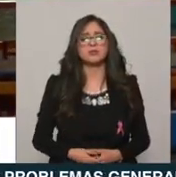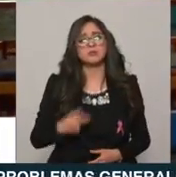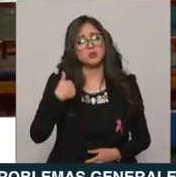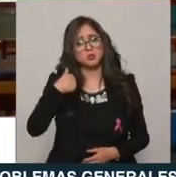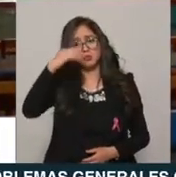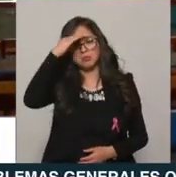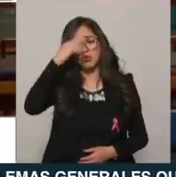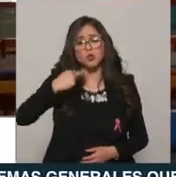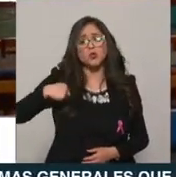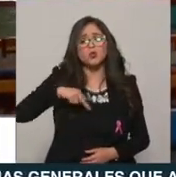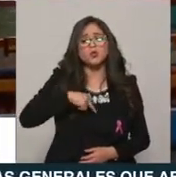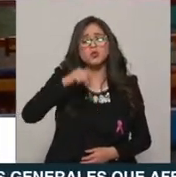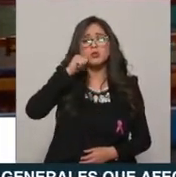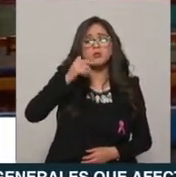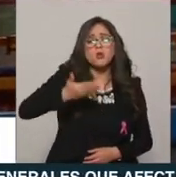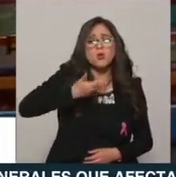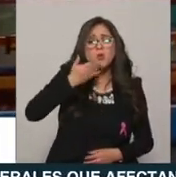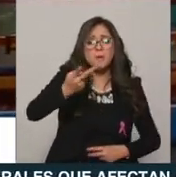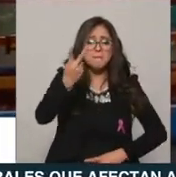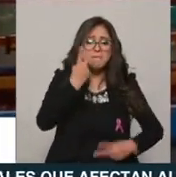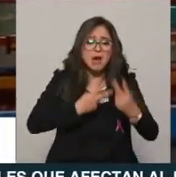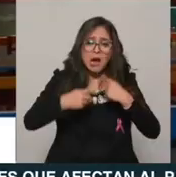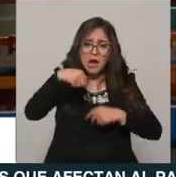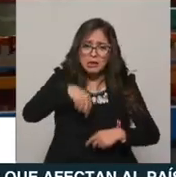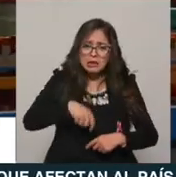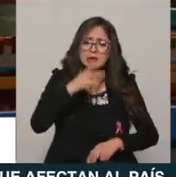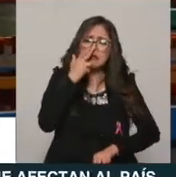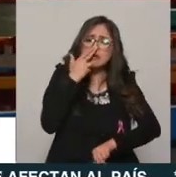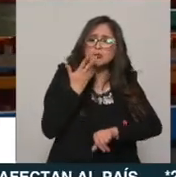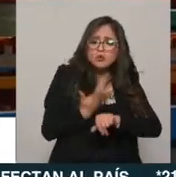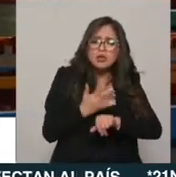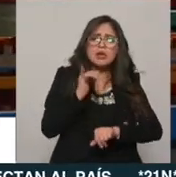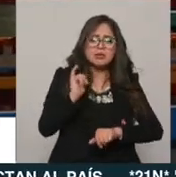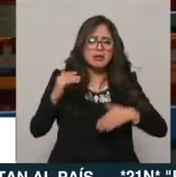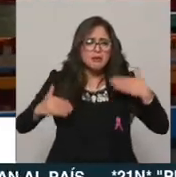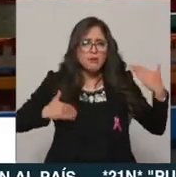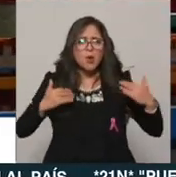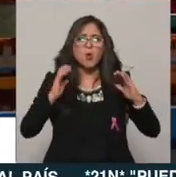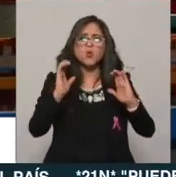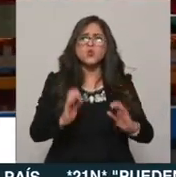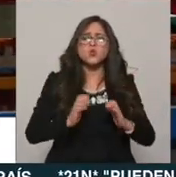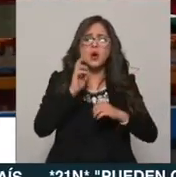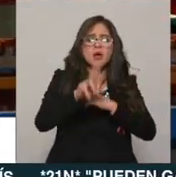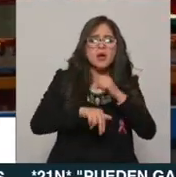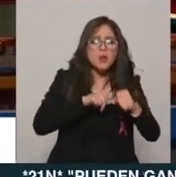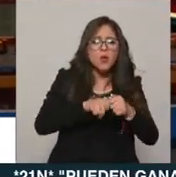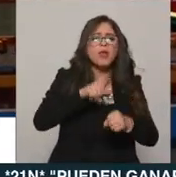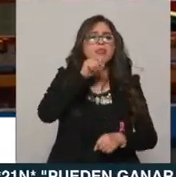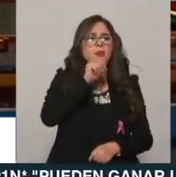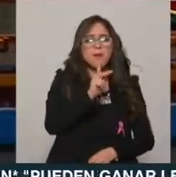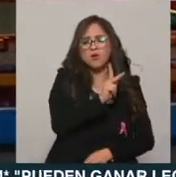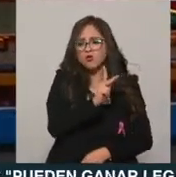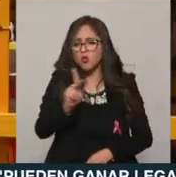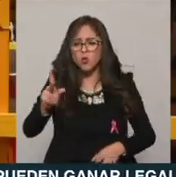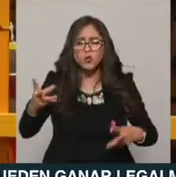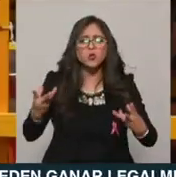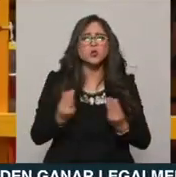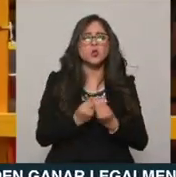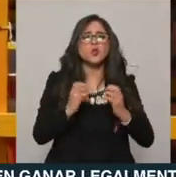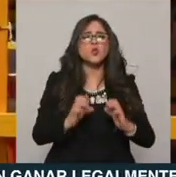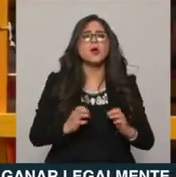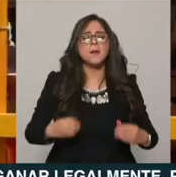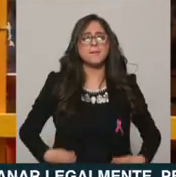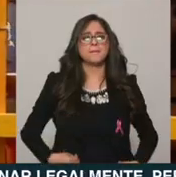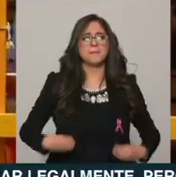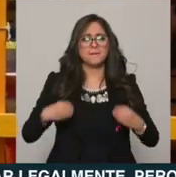responsabilidad para pues venir a divertirnos, pero también cuidando el medio ambiente y pues tratar de cuidarnos también la vida, ¿no? Luego